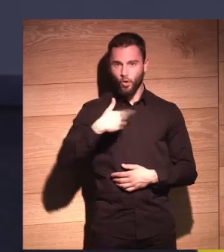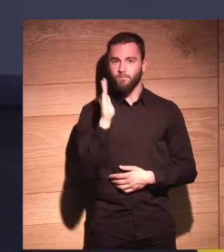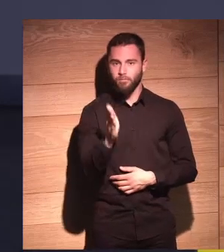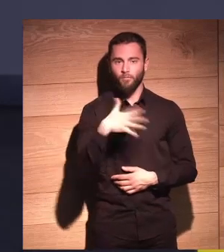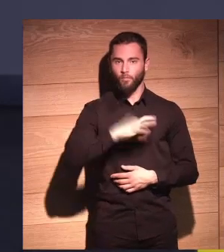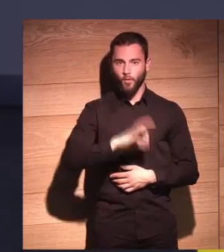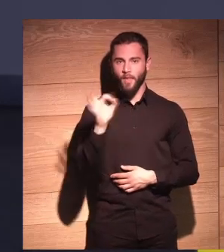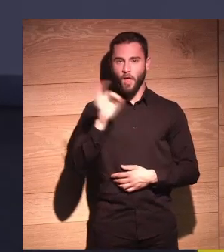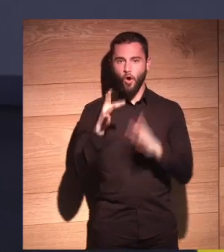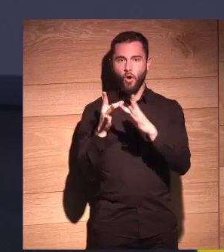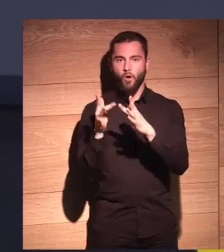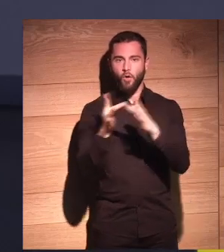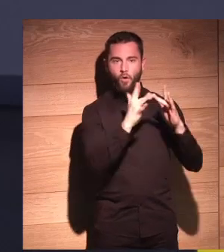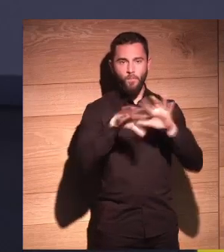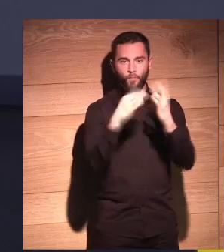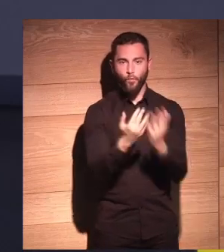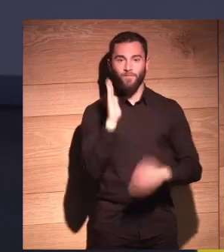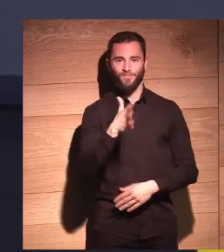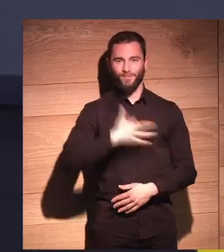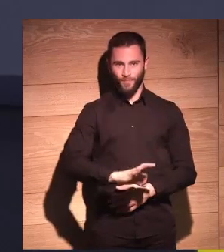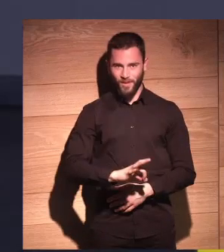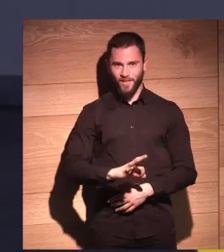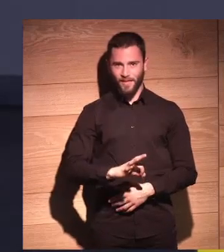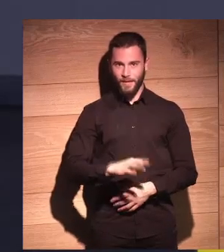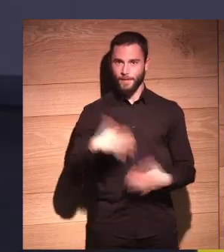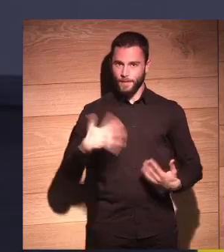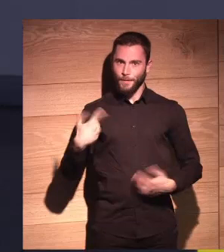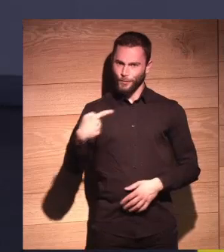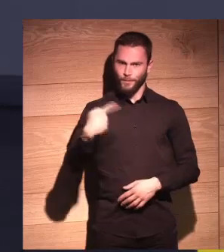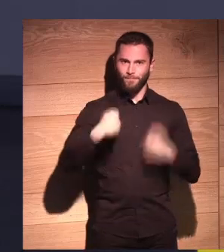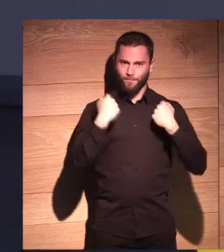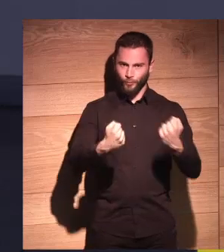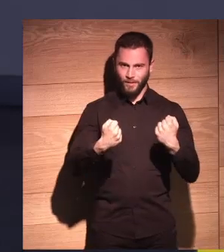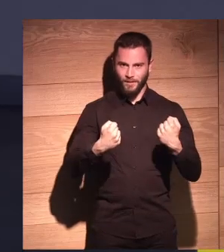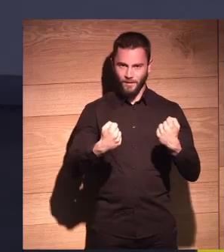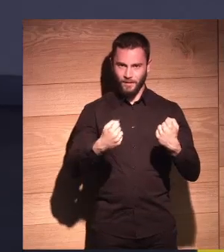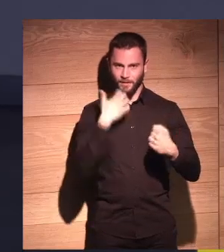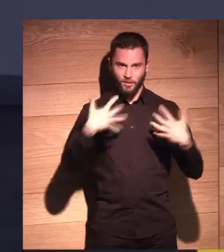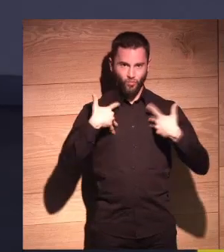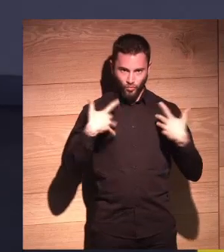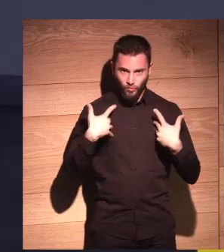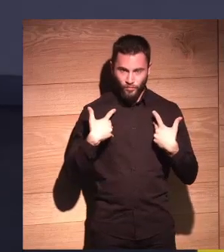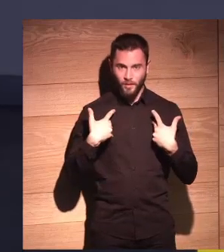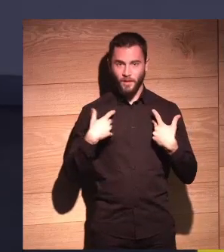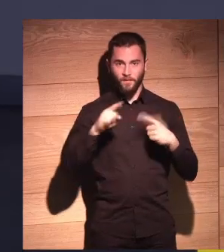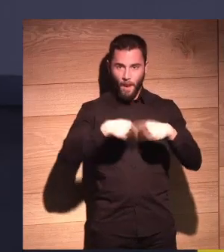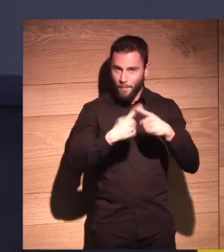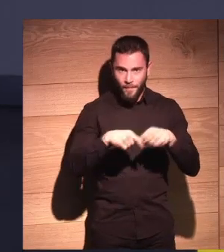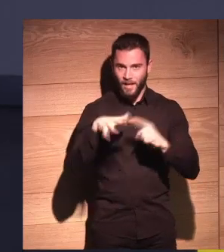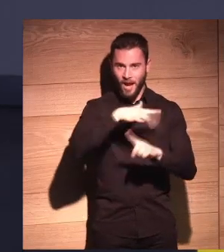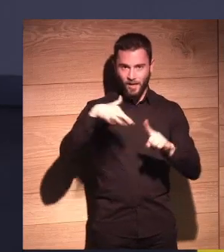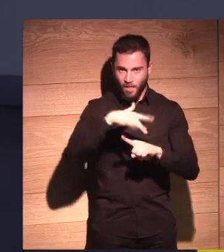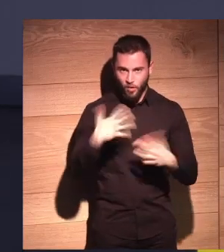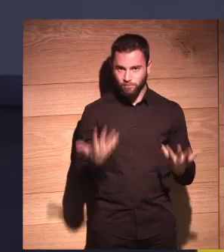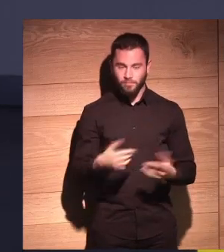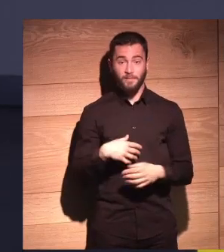alterar cómo se relaciona con el mundo, y eso hace que sean muy devastadoras, ¿no? Para el que lo sufre, para la familia